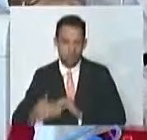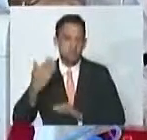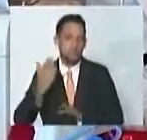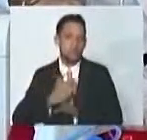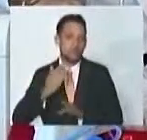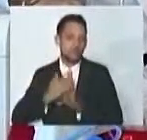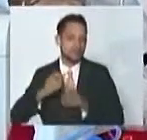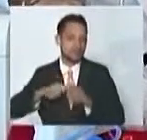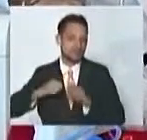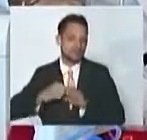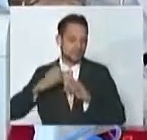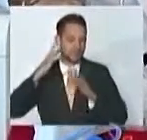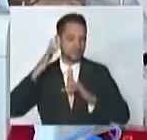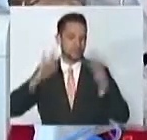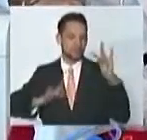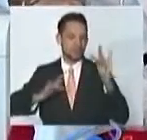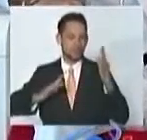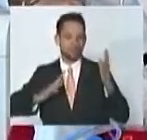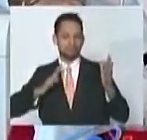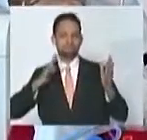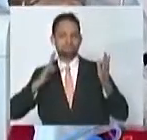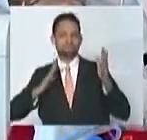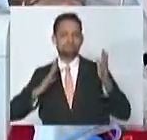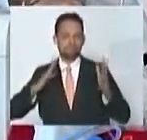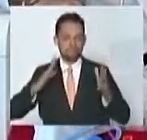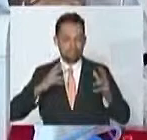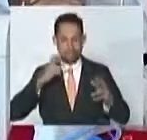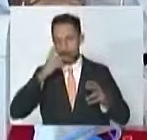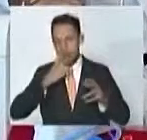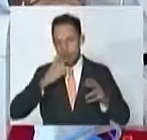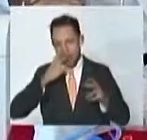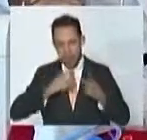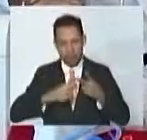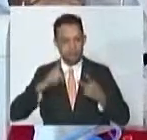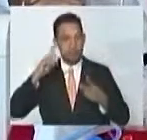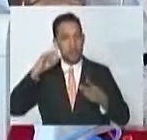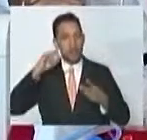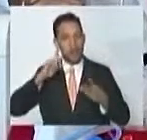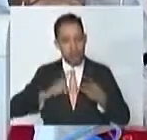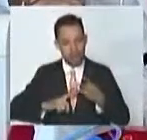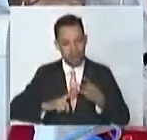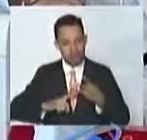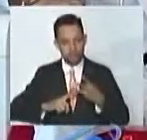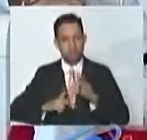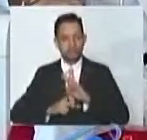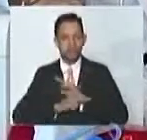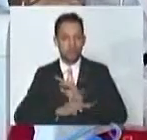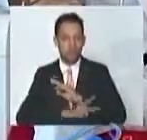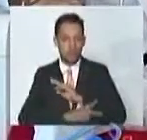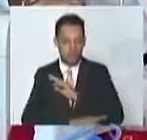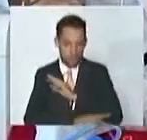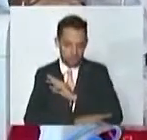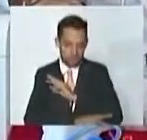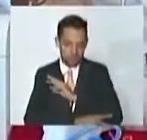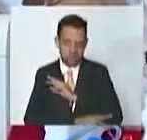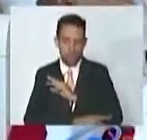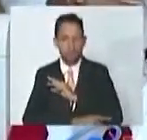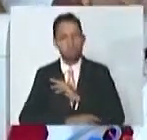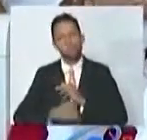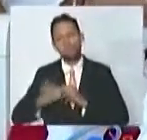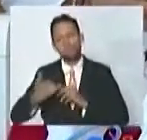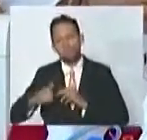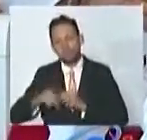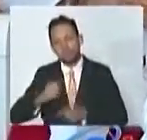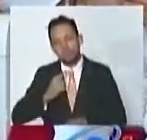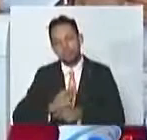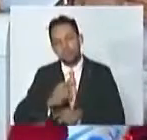de la estructura del diagnóstico clínico, desde el abordaje psicológico, ya que